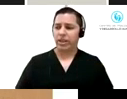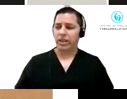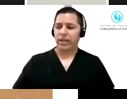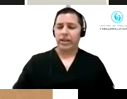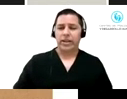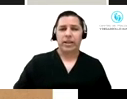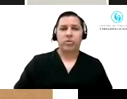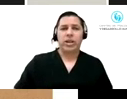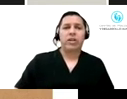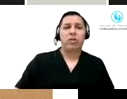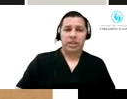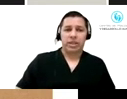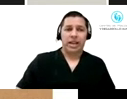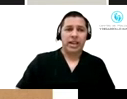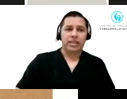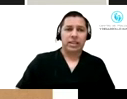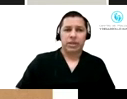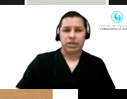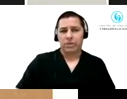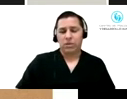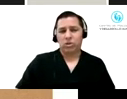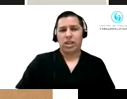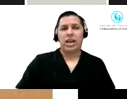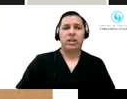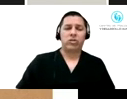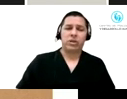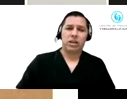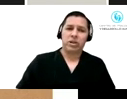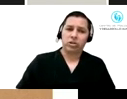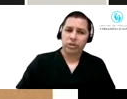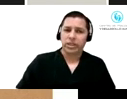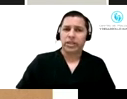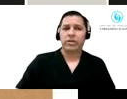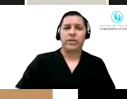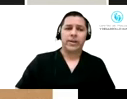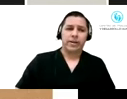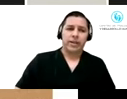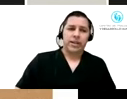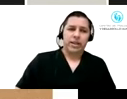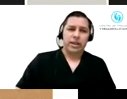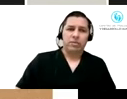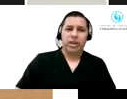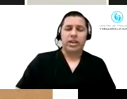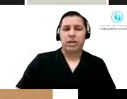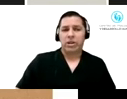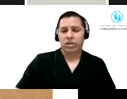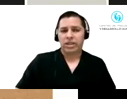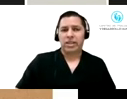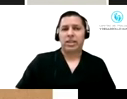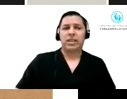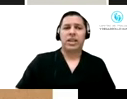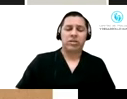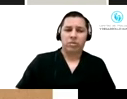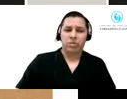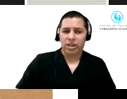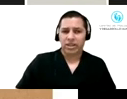reflexión de mujeres de compartir la crianza también. Temas de mortalidad, en los hombres hay mayor suicidio que en mujeres, hay mayores accidentes